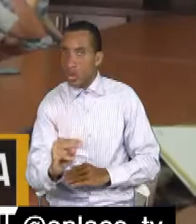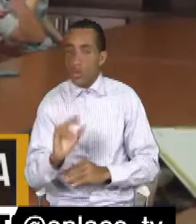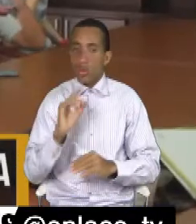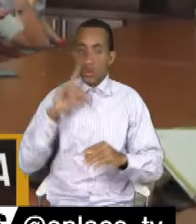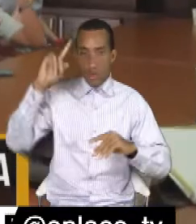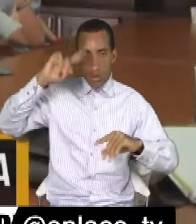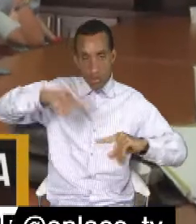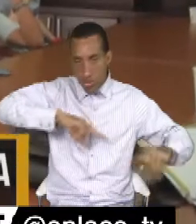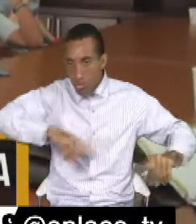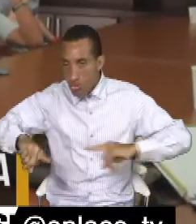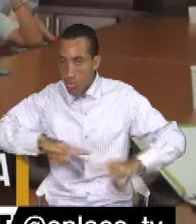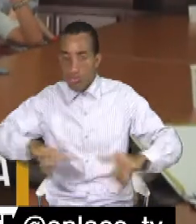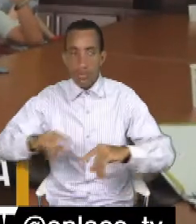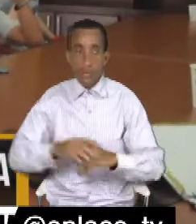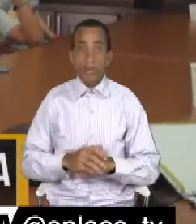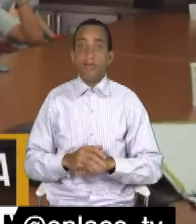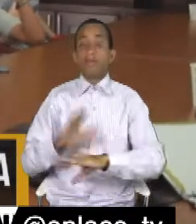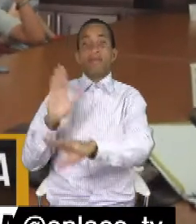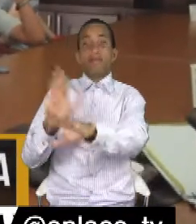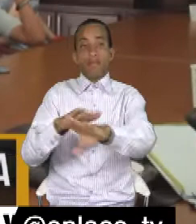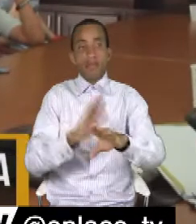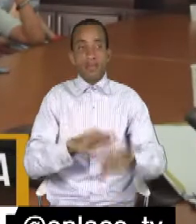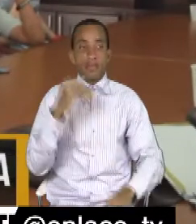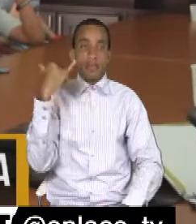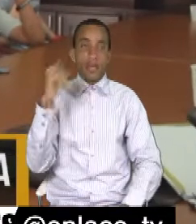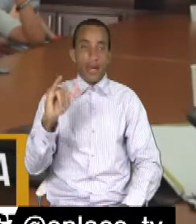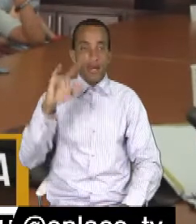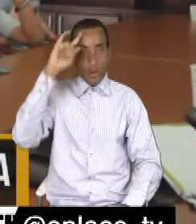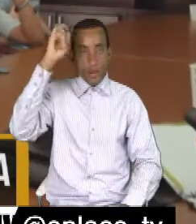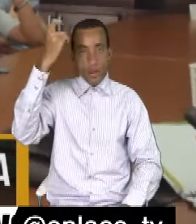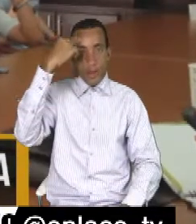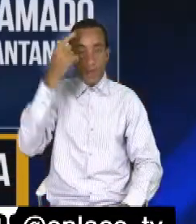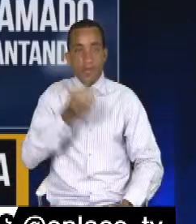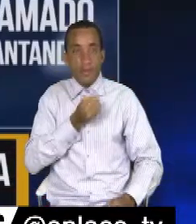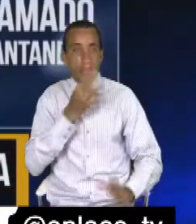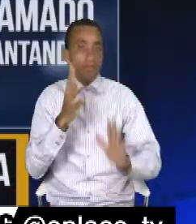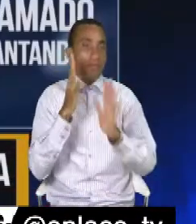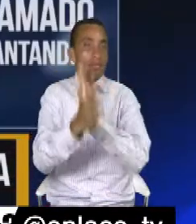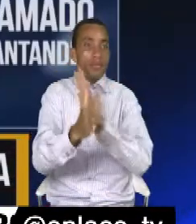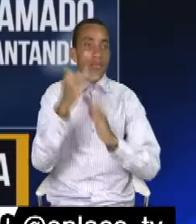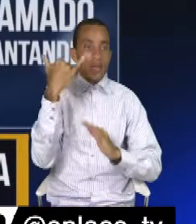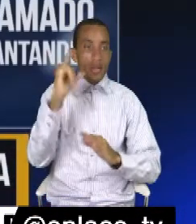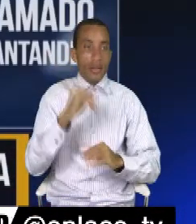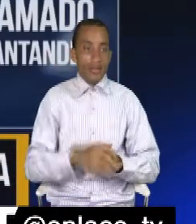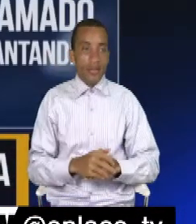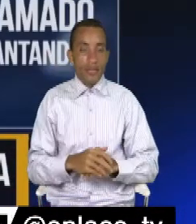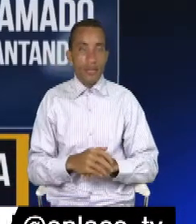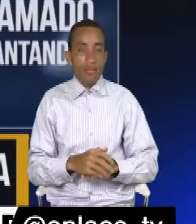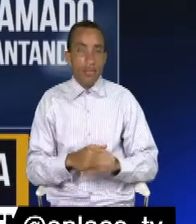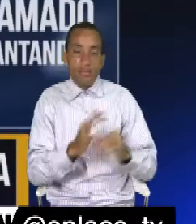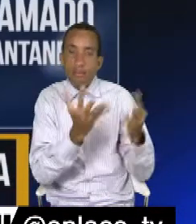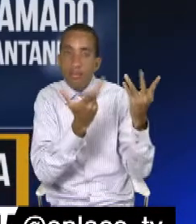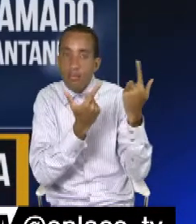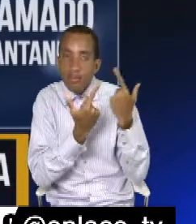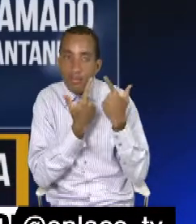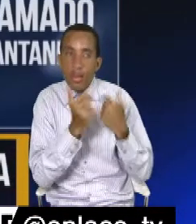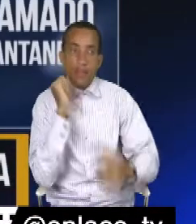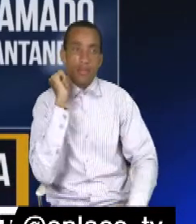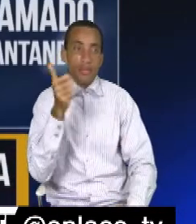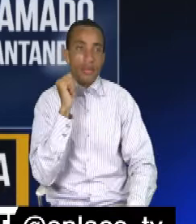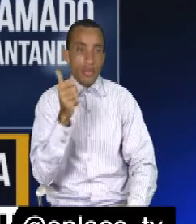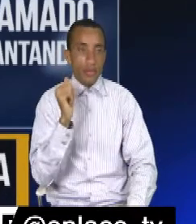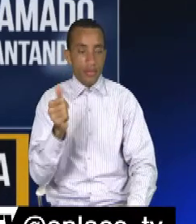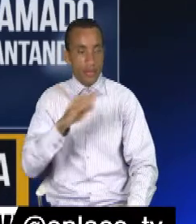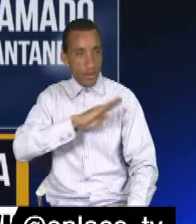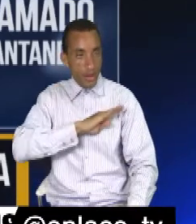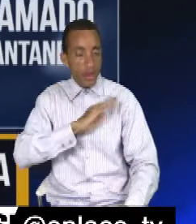gobernando. Ante esta solicitud del alcalde ya se pronunció el gobernador de Santander, Didier Tavera Amado. También he oído de la propia voz del alcalde Barranca